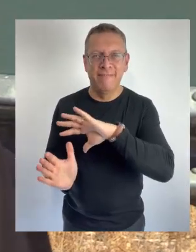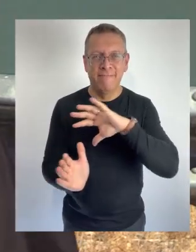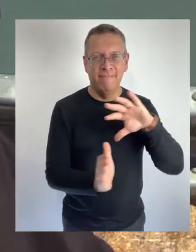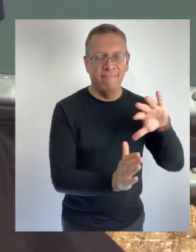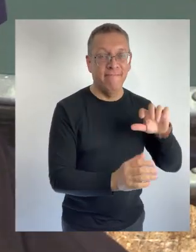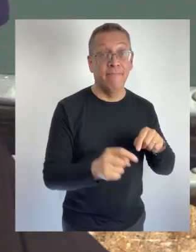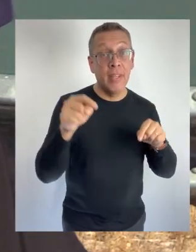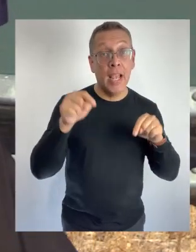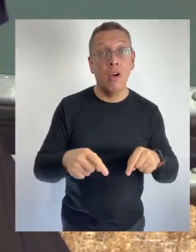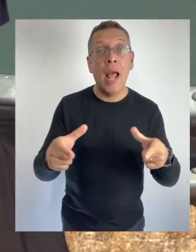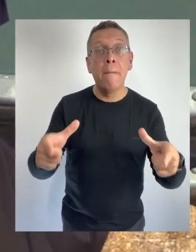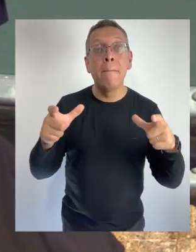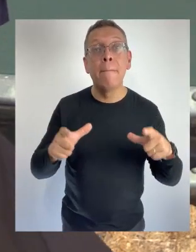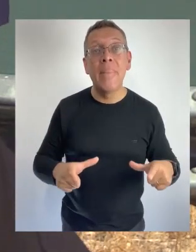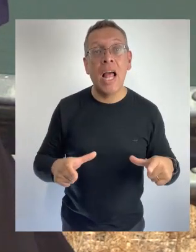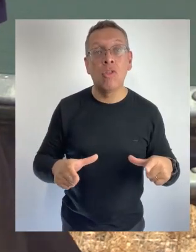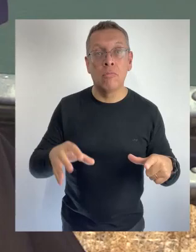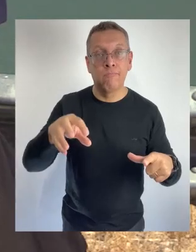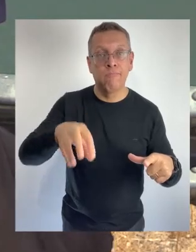Sí, perfecto.